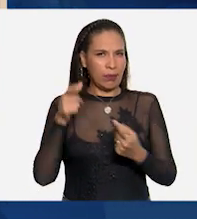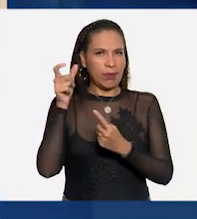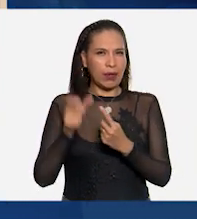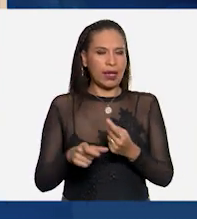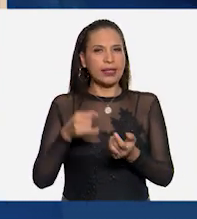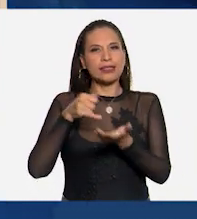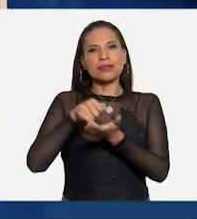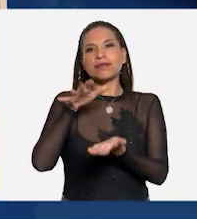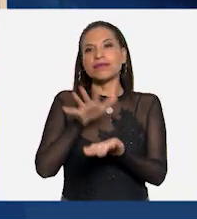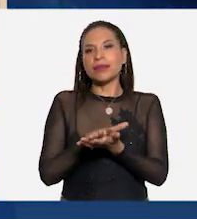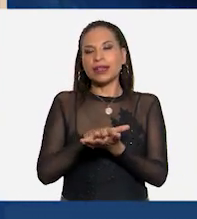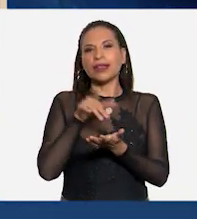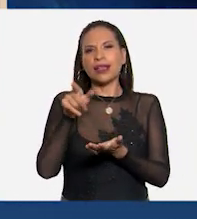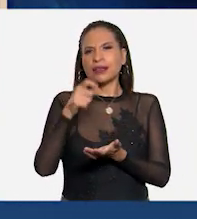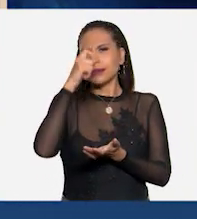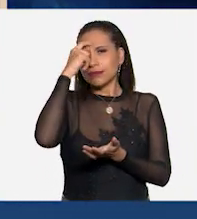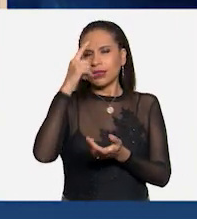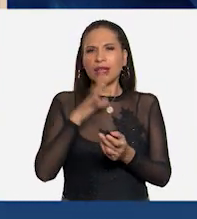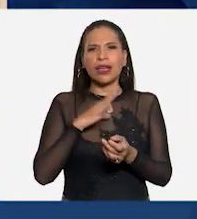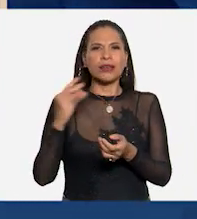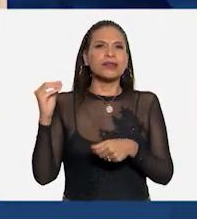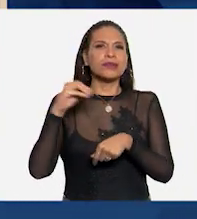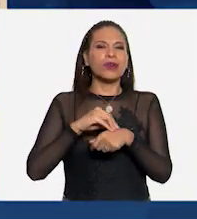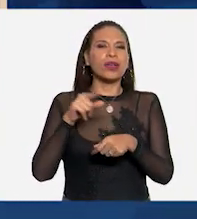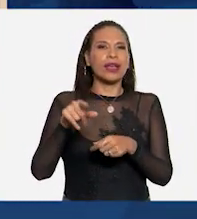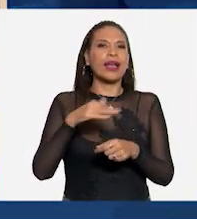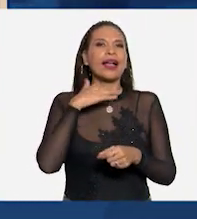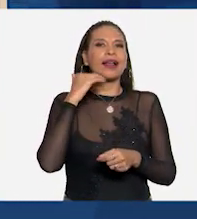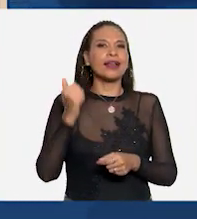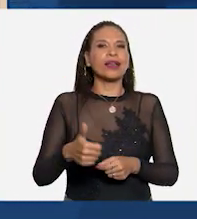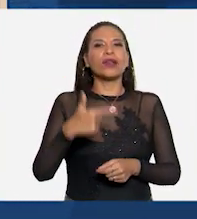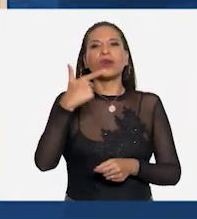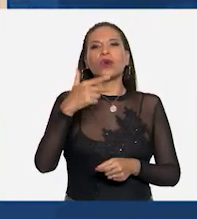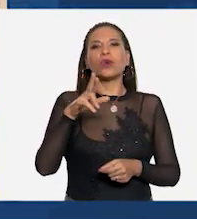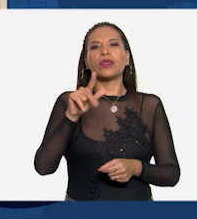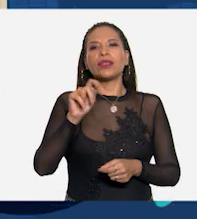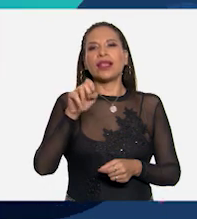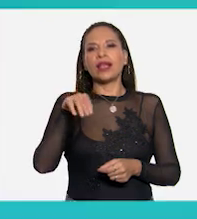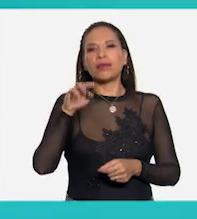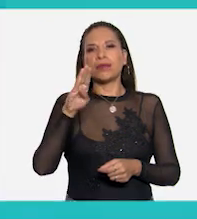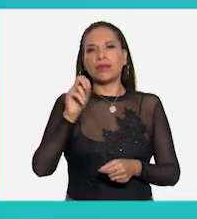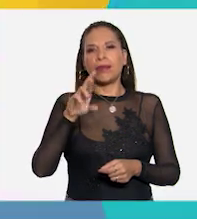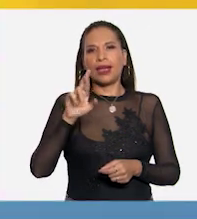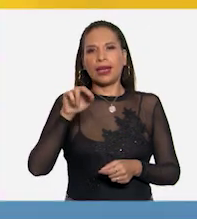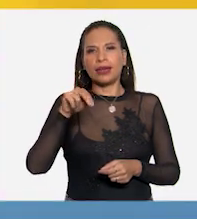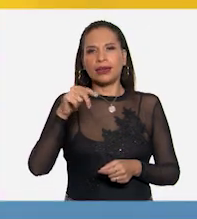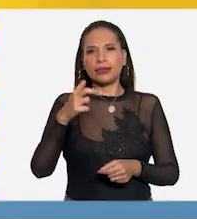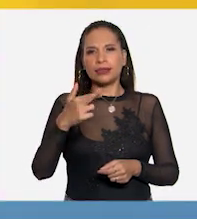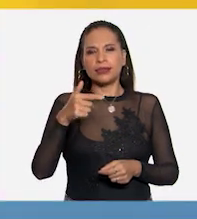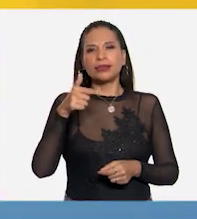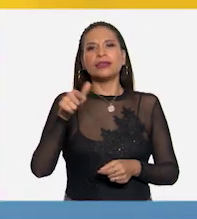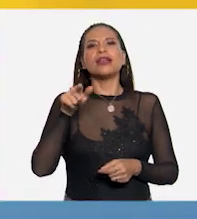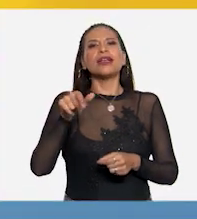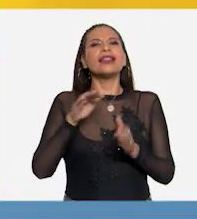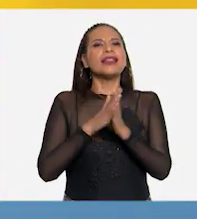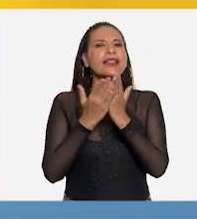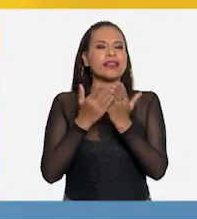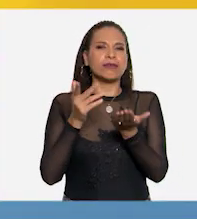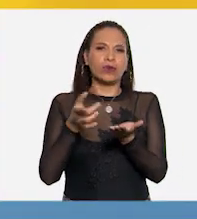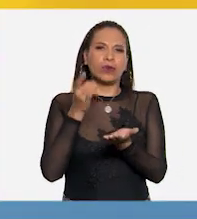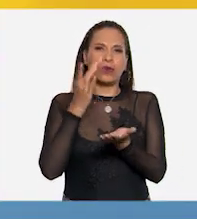la imprenta, invento que se le atribuye al alemán Gutenberg. Gracias a este invento, los libros dejaron de